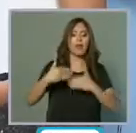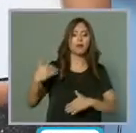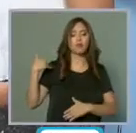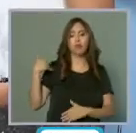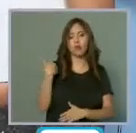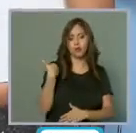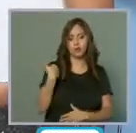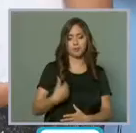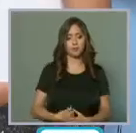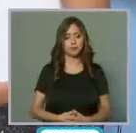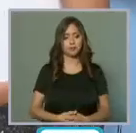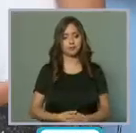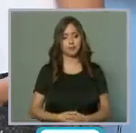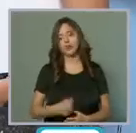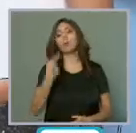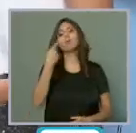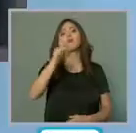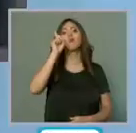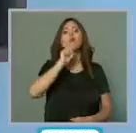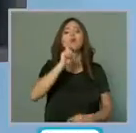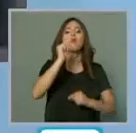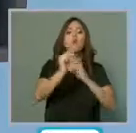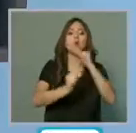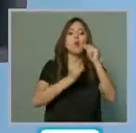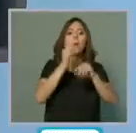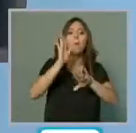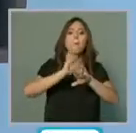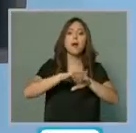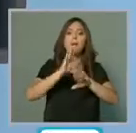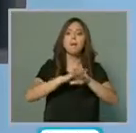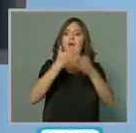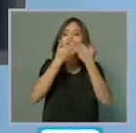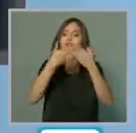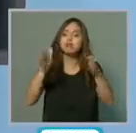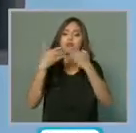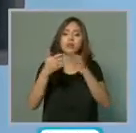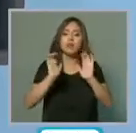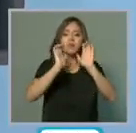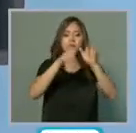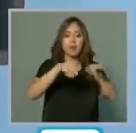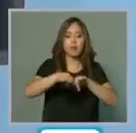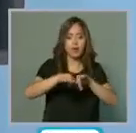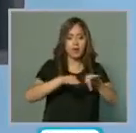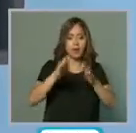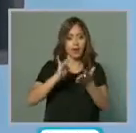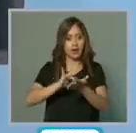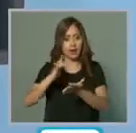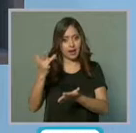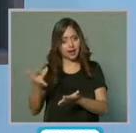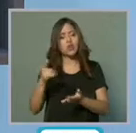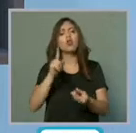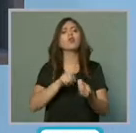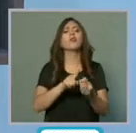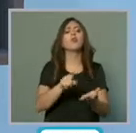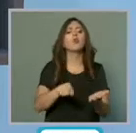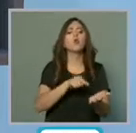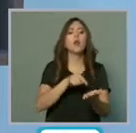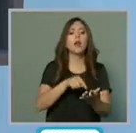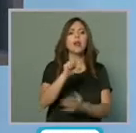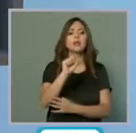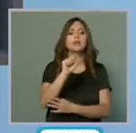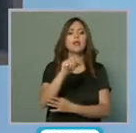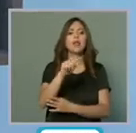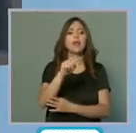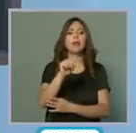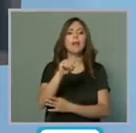áreas y cada vez se van abriendo más camino. Exactamente. Muchas gracias. Muchísimas Muchas gracias. ¿Sabes el lugar dónde es? Sí, es en la calle Santa María la